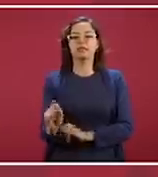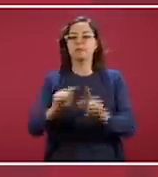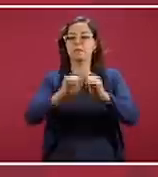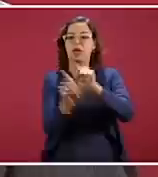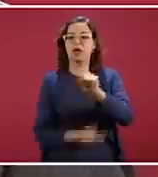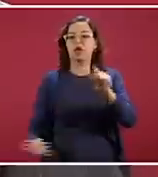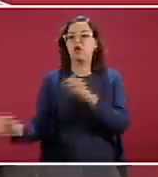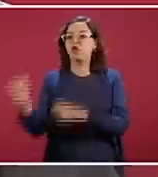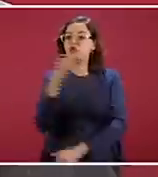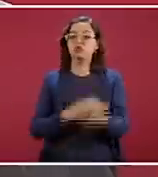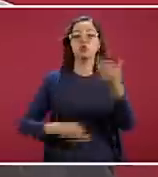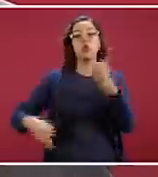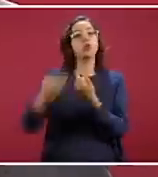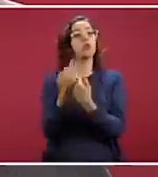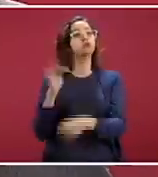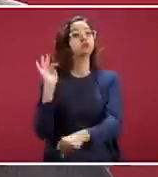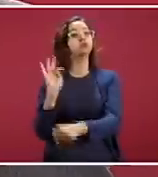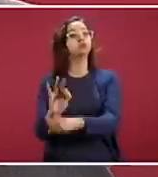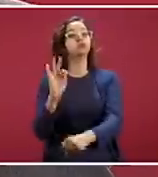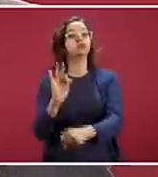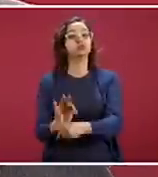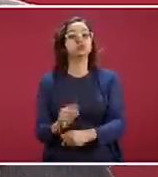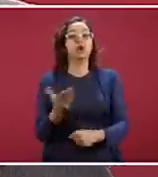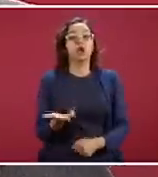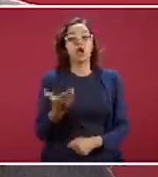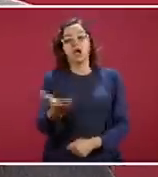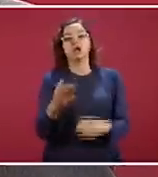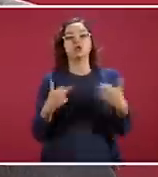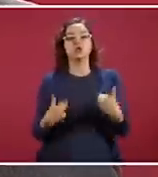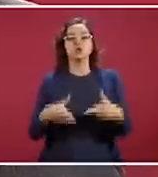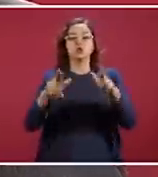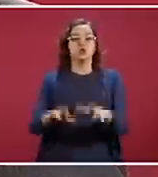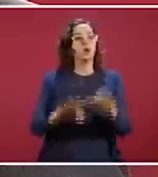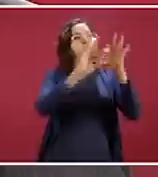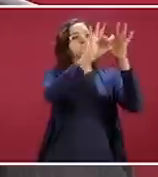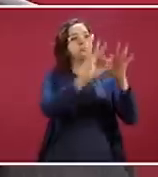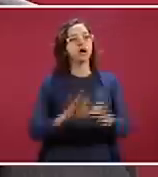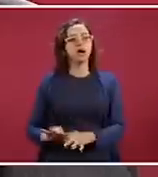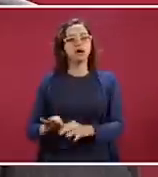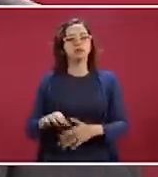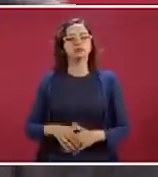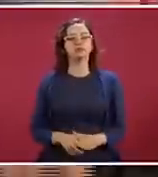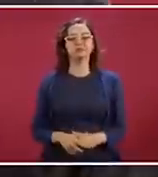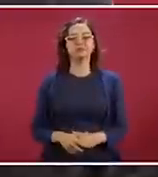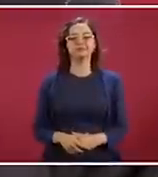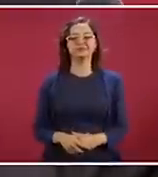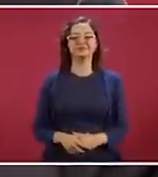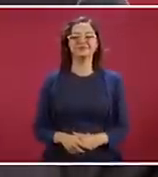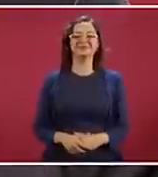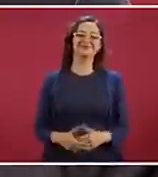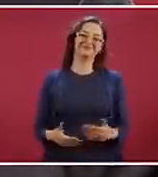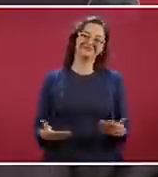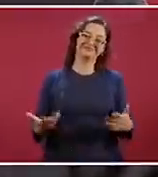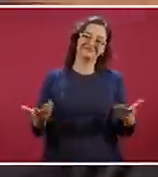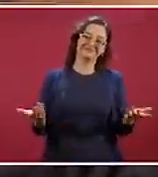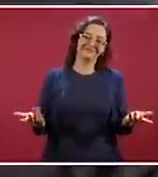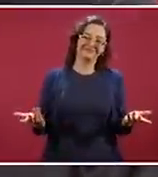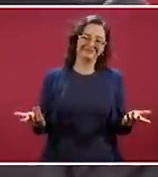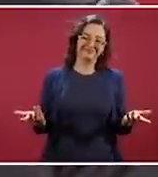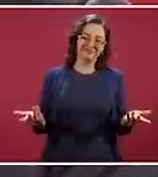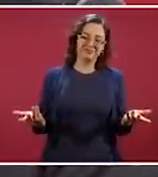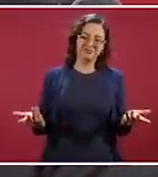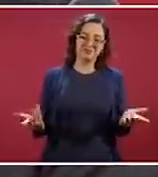expresan que representa la unidad Manuel González. El destape, de ahí